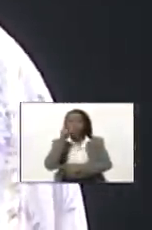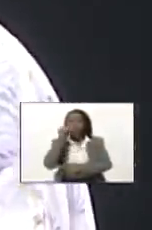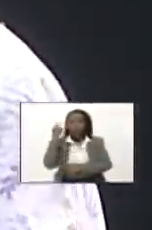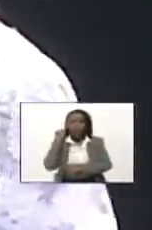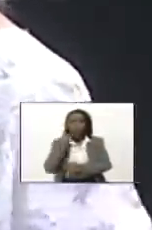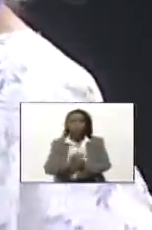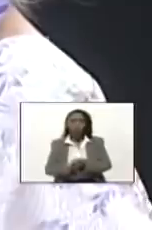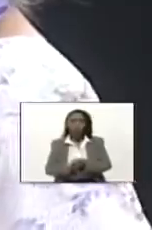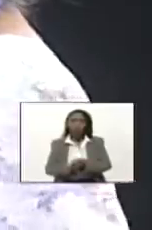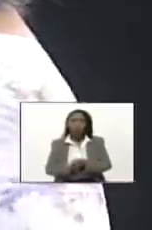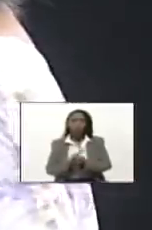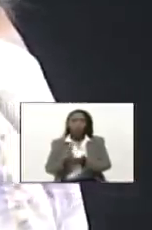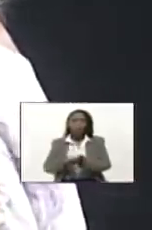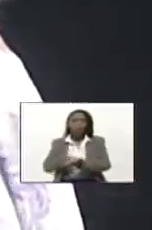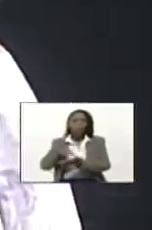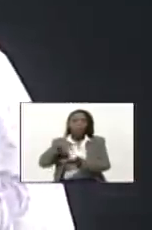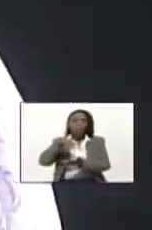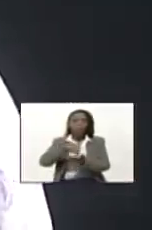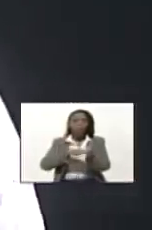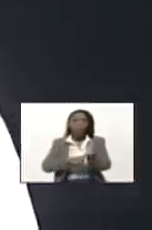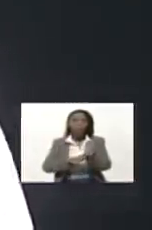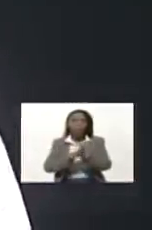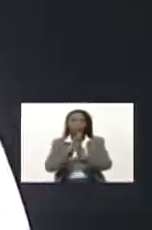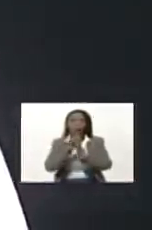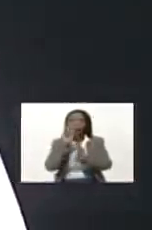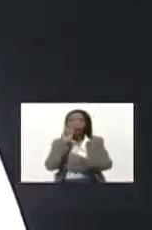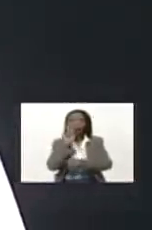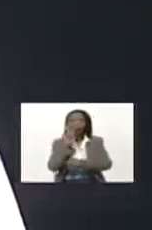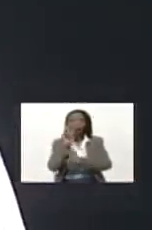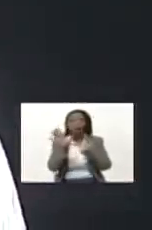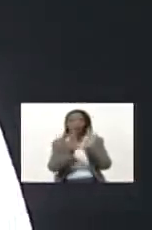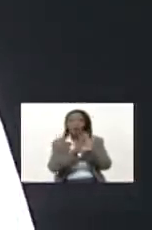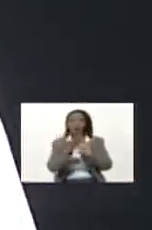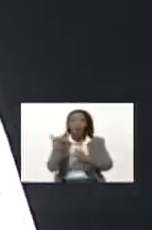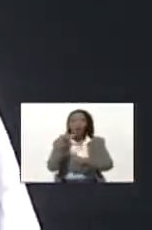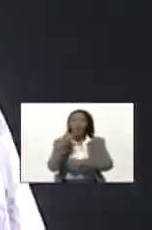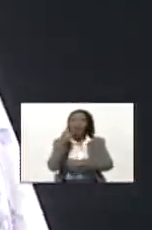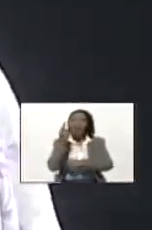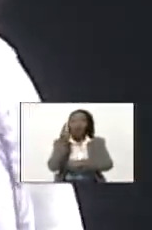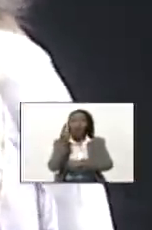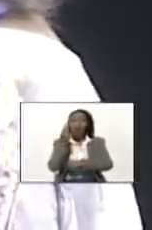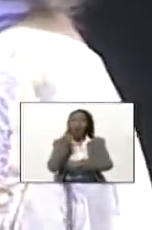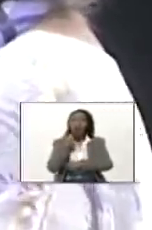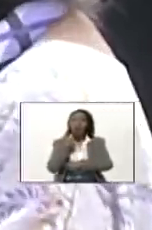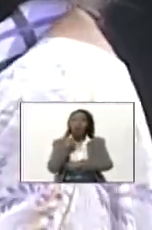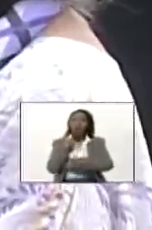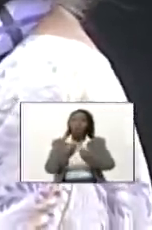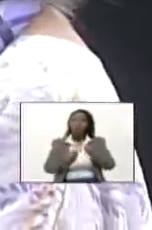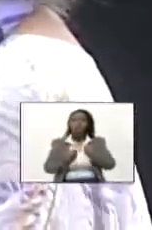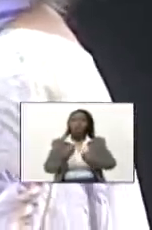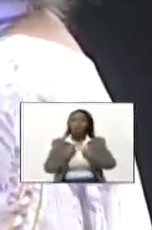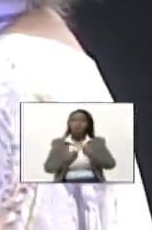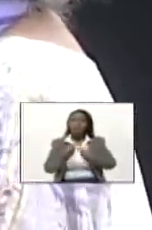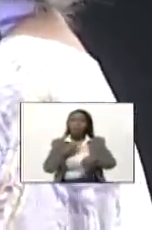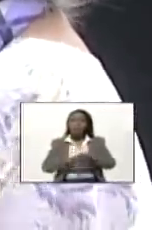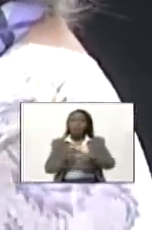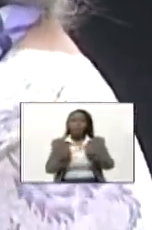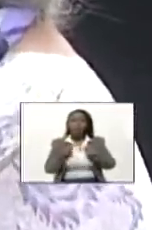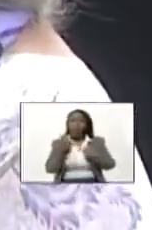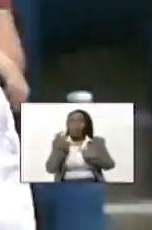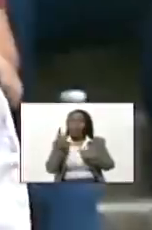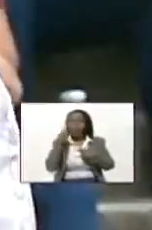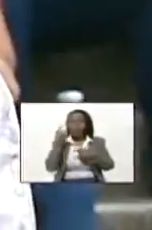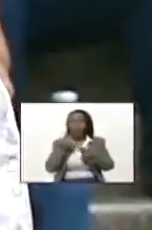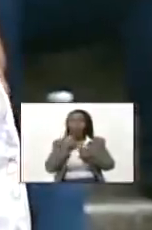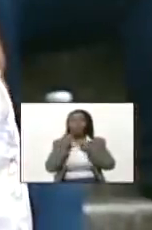nosotros, surgió un constituyente que dijo, y yo estaba preocupada, porque yo dije,